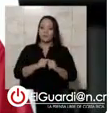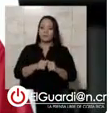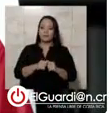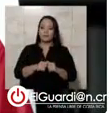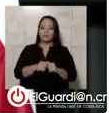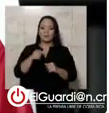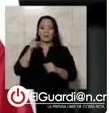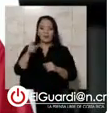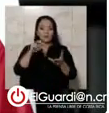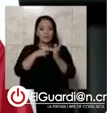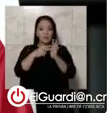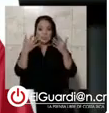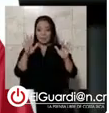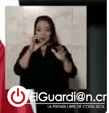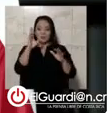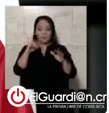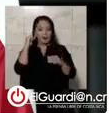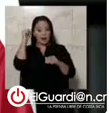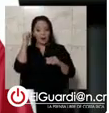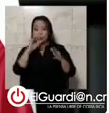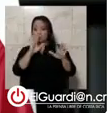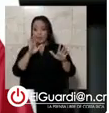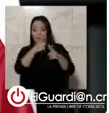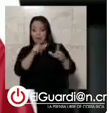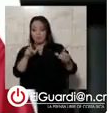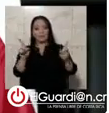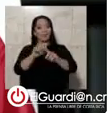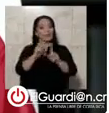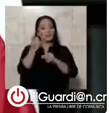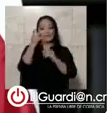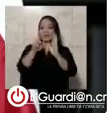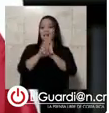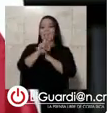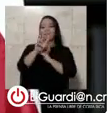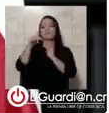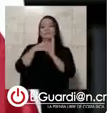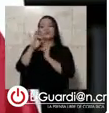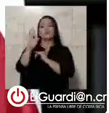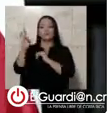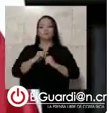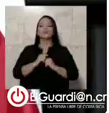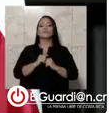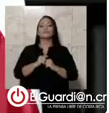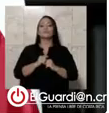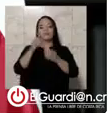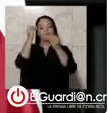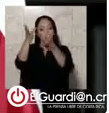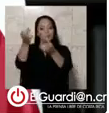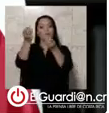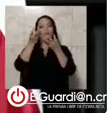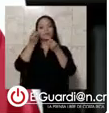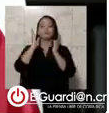está ganado, en lo más mínimo. Falta la 23.088, los intercambios de información, que hay gente que